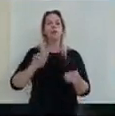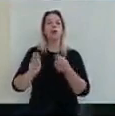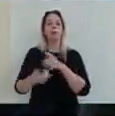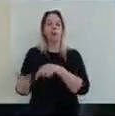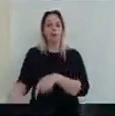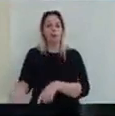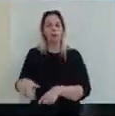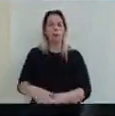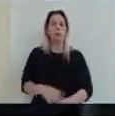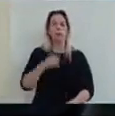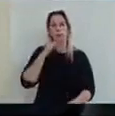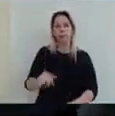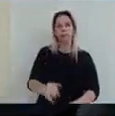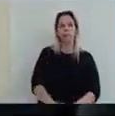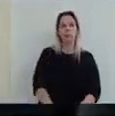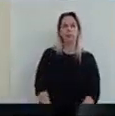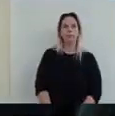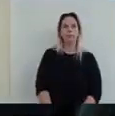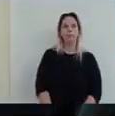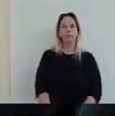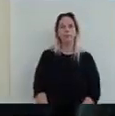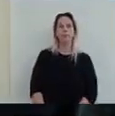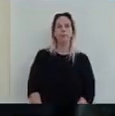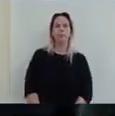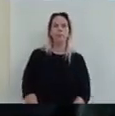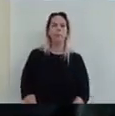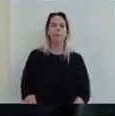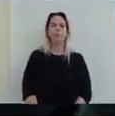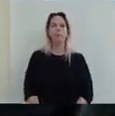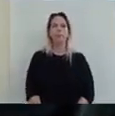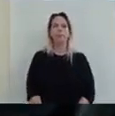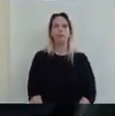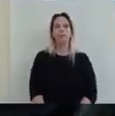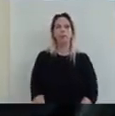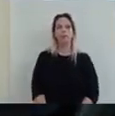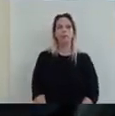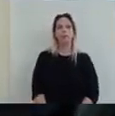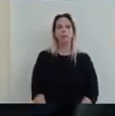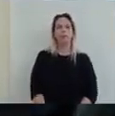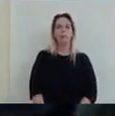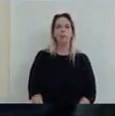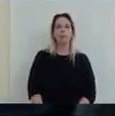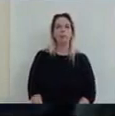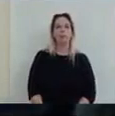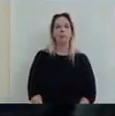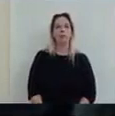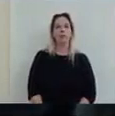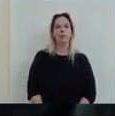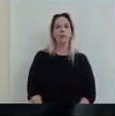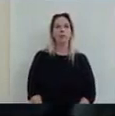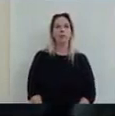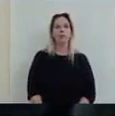de que así no sea, porque no se puede mandar este proyecto archivo, porque estaríamos violando nuestro